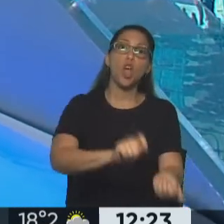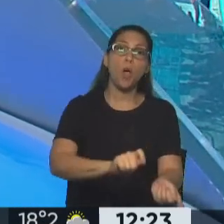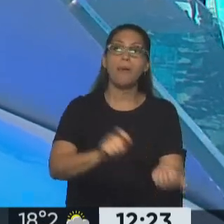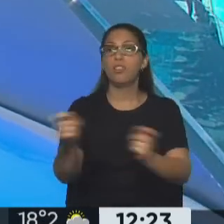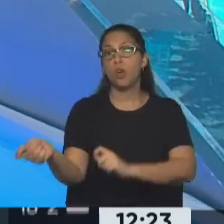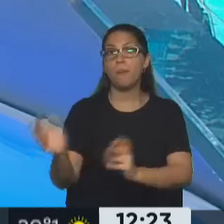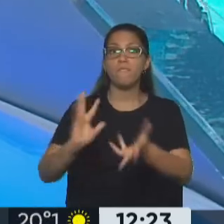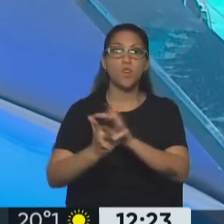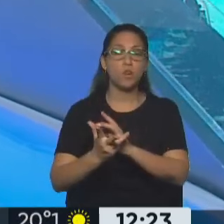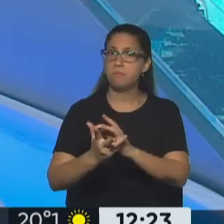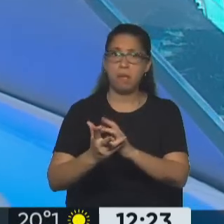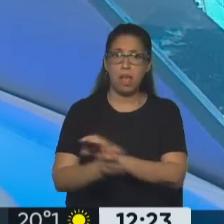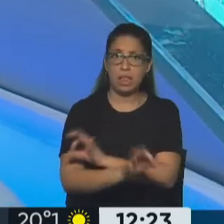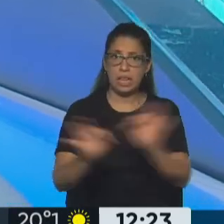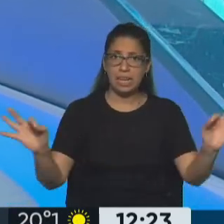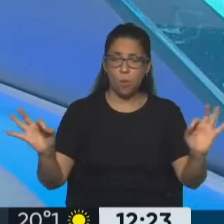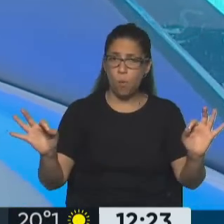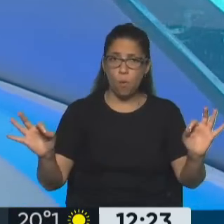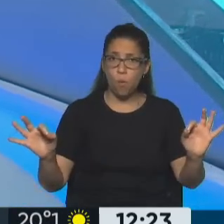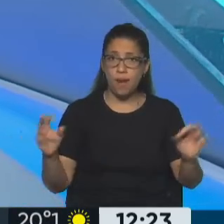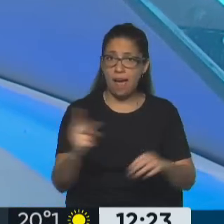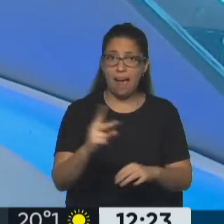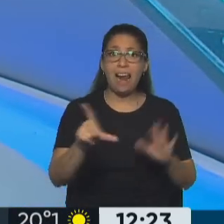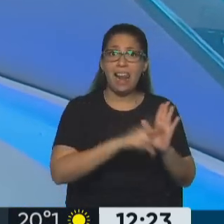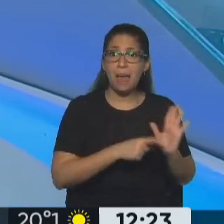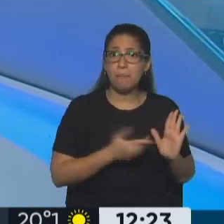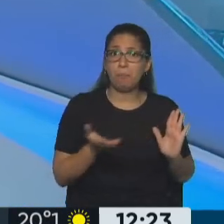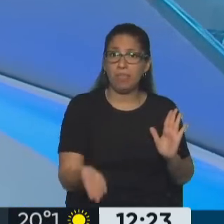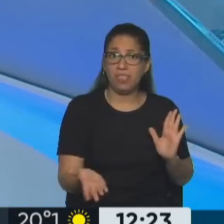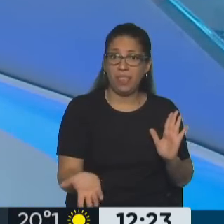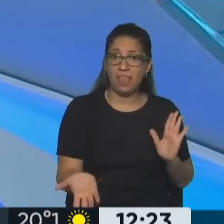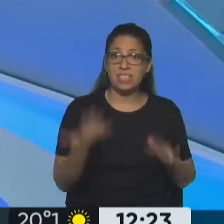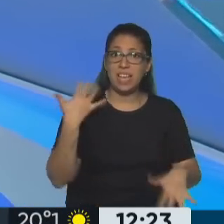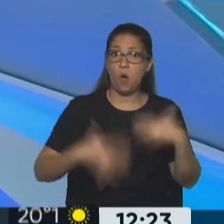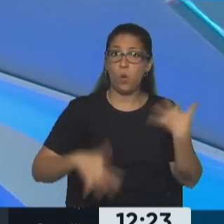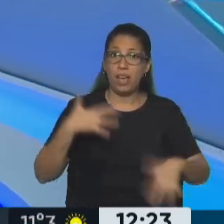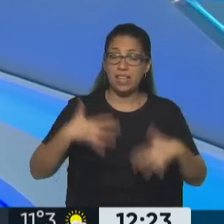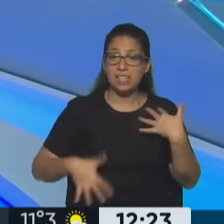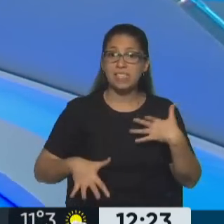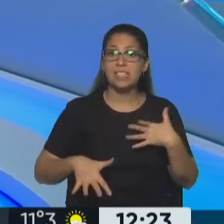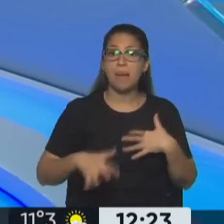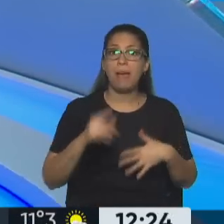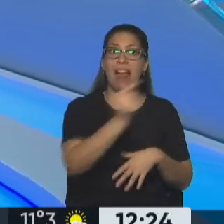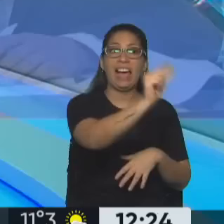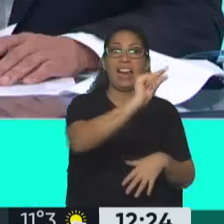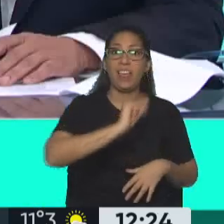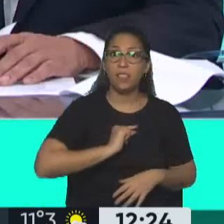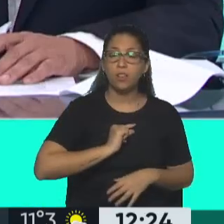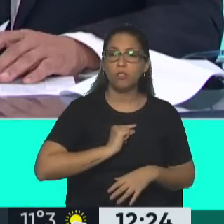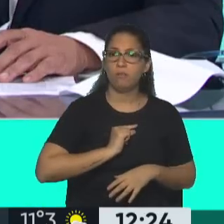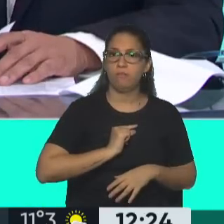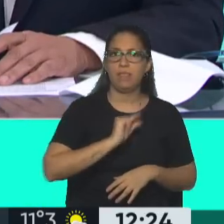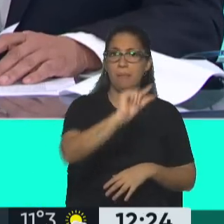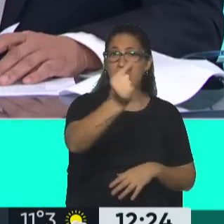el mecanismo que la propia ley prevé en caso de emergencia, de urgencia para un crédito. La dimensión del